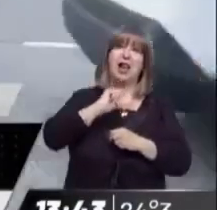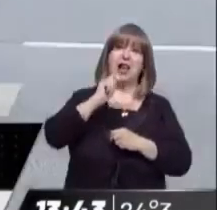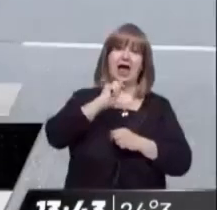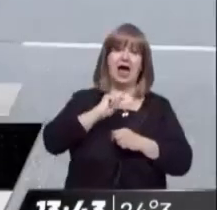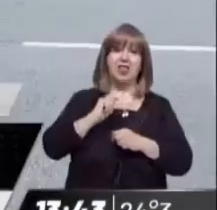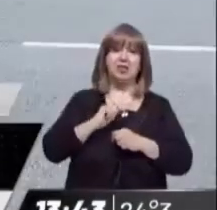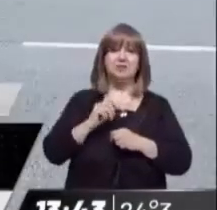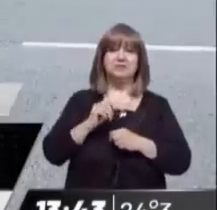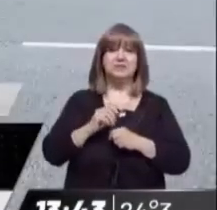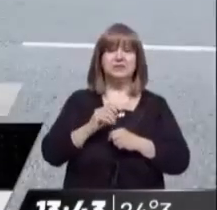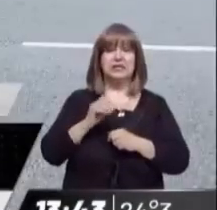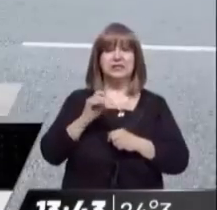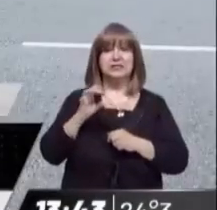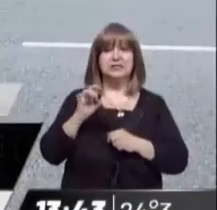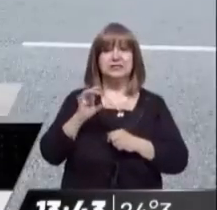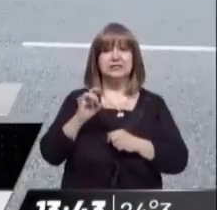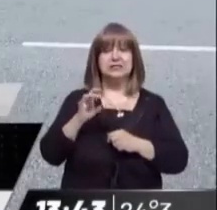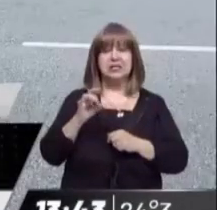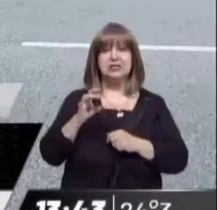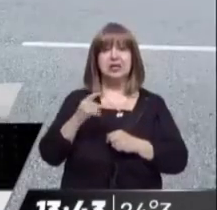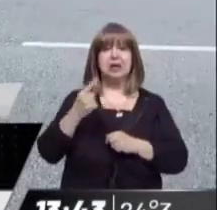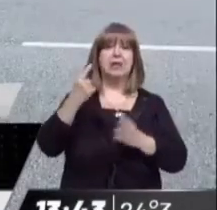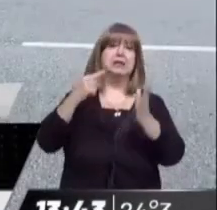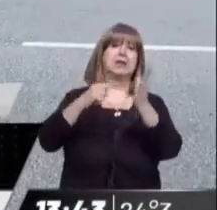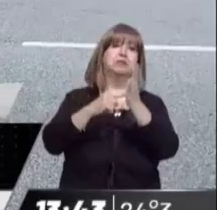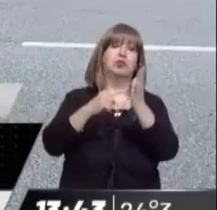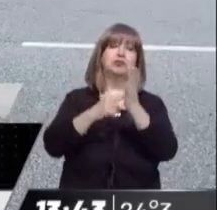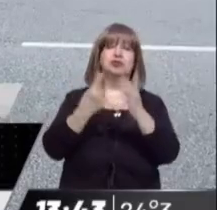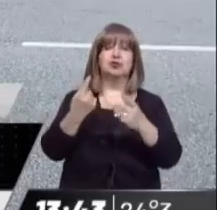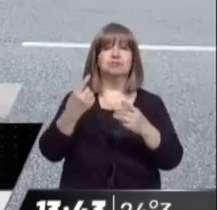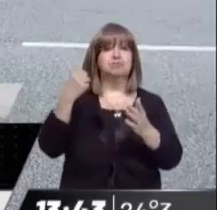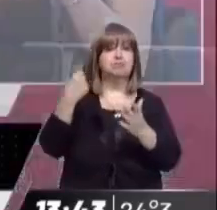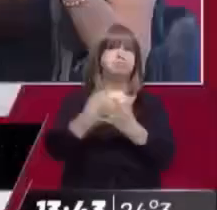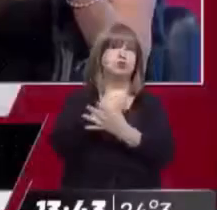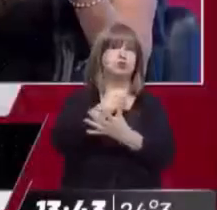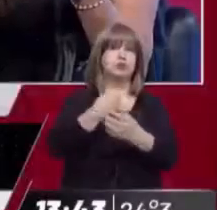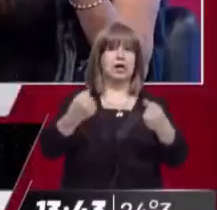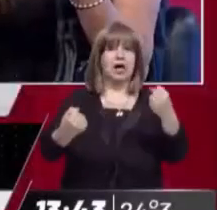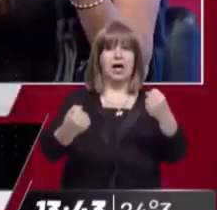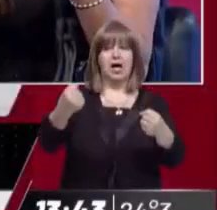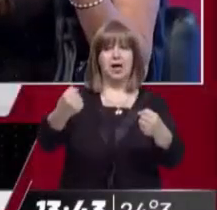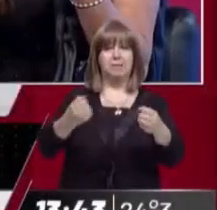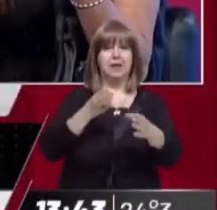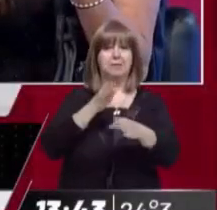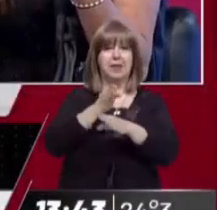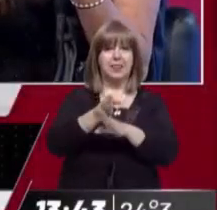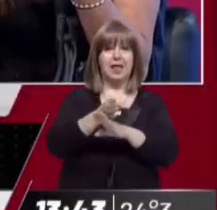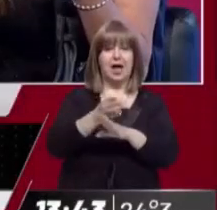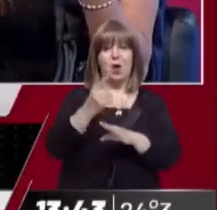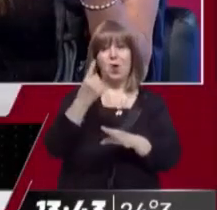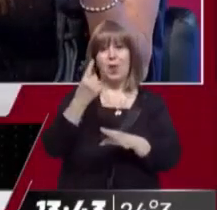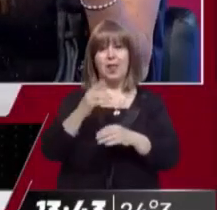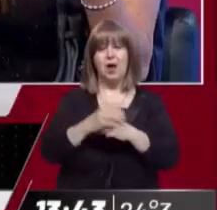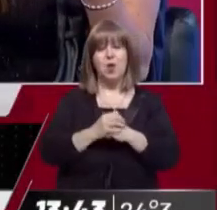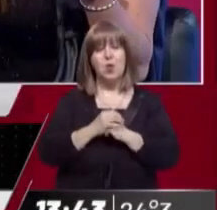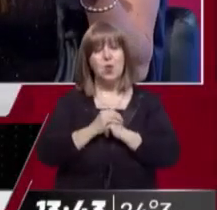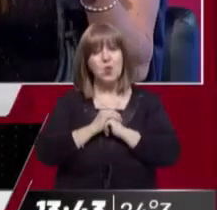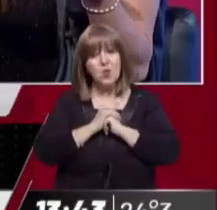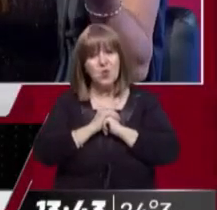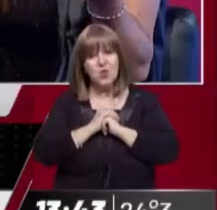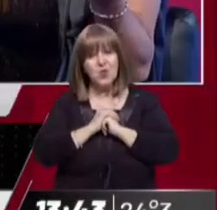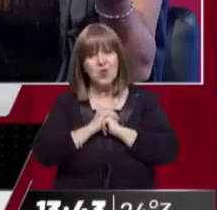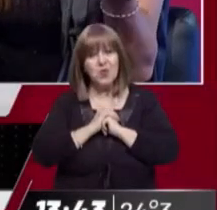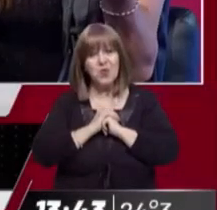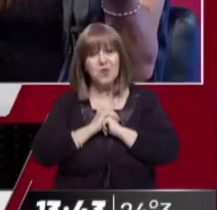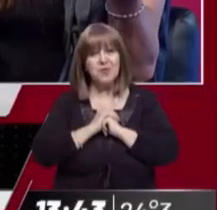porque se había llevado un buzón por delante pero no Bueno pero estaba con ese complejo que ha trascendido